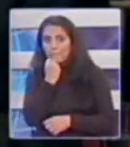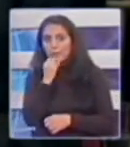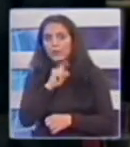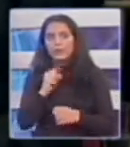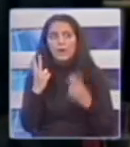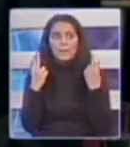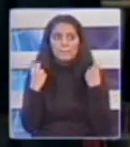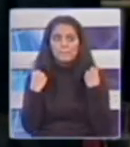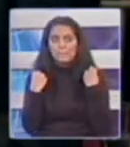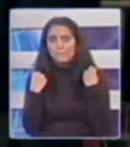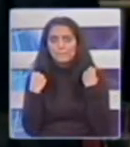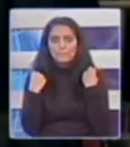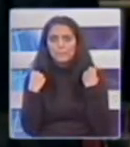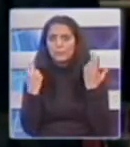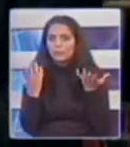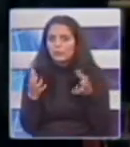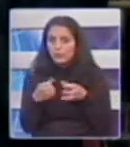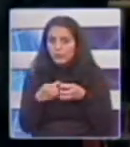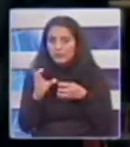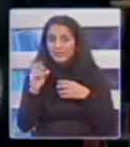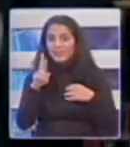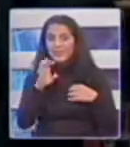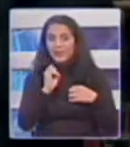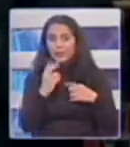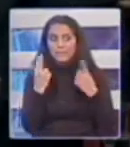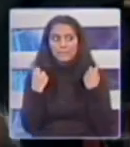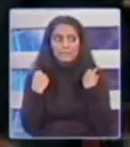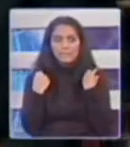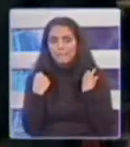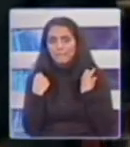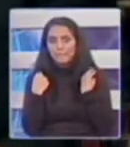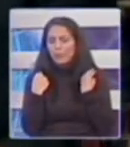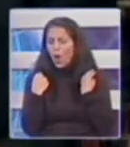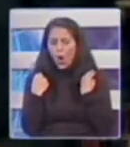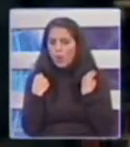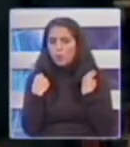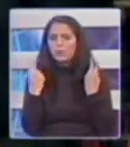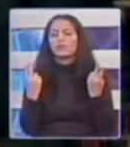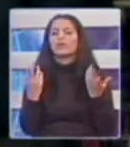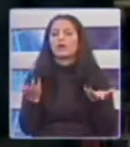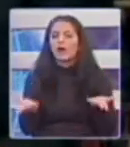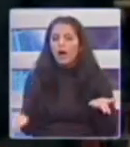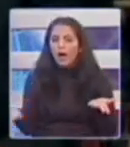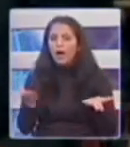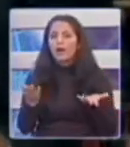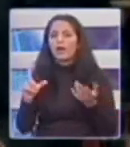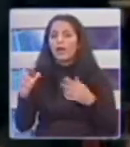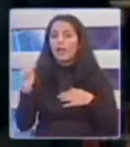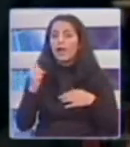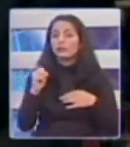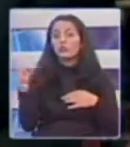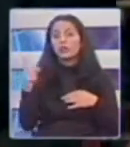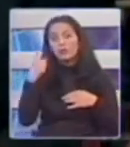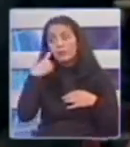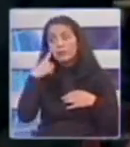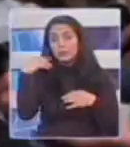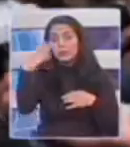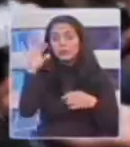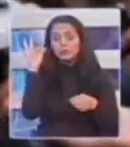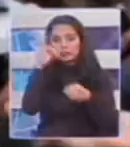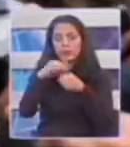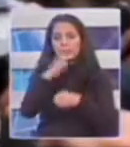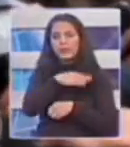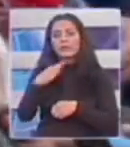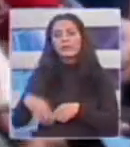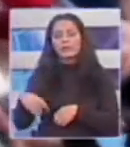amedrentar al movimiento Creo. Lo que se pretende es amedrentar a Guillermo Lasso, próximo presidente de la República.